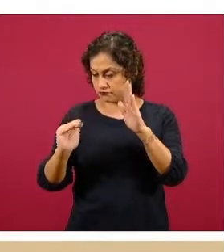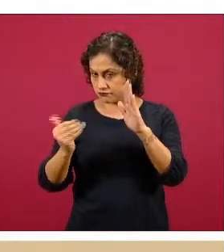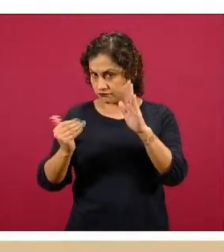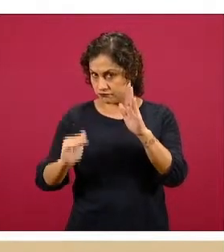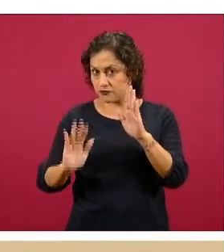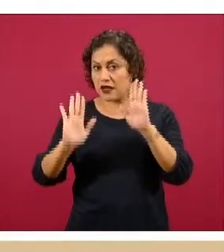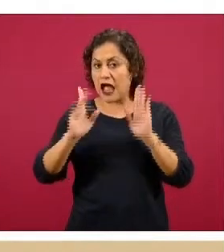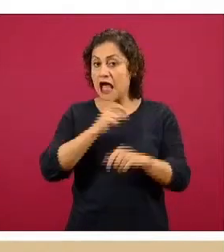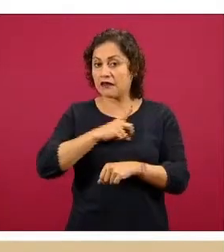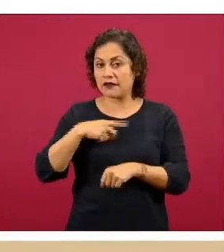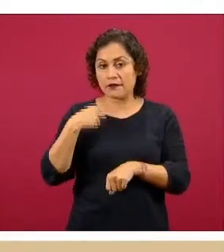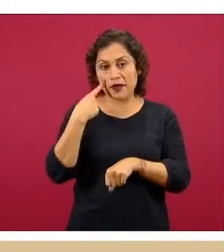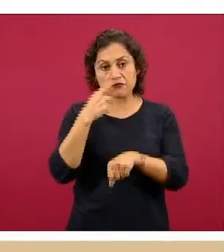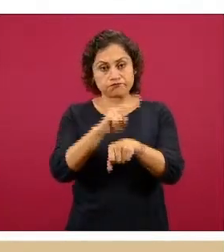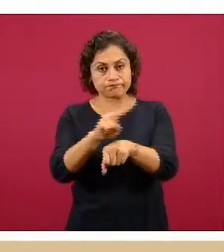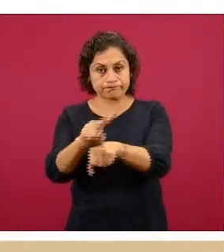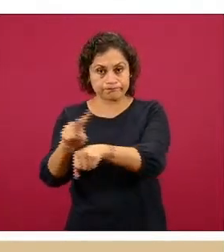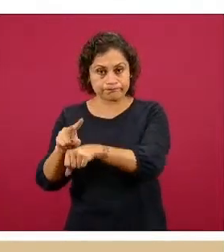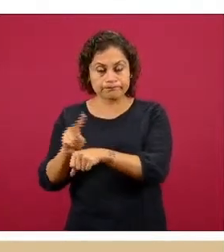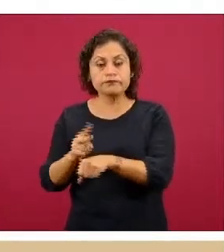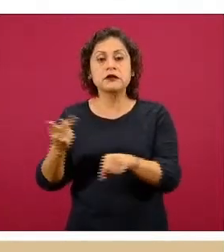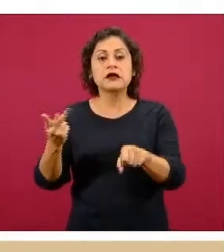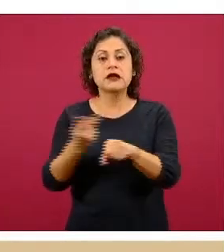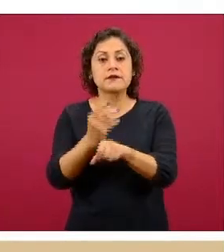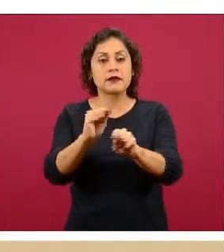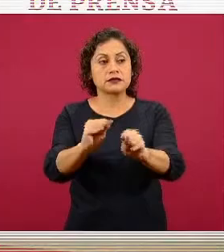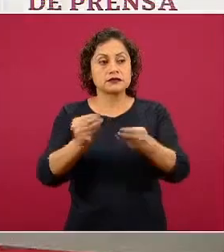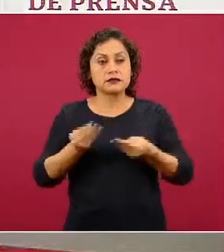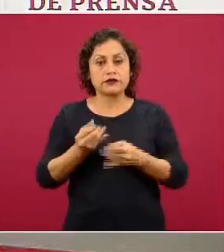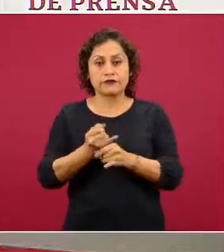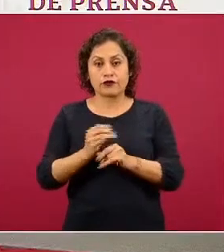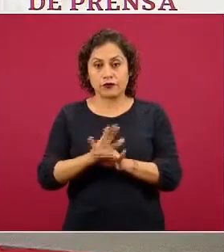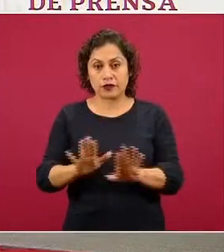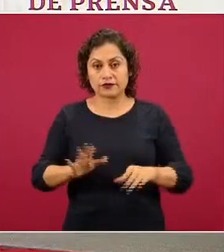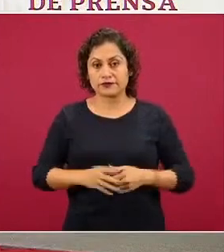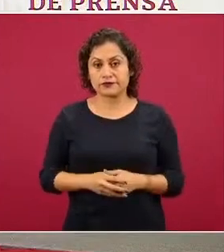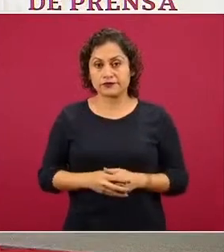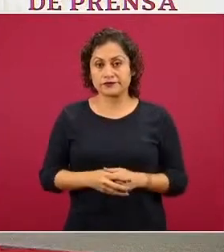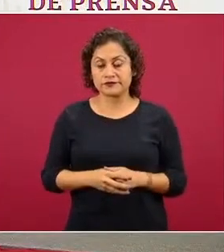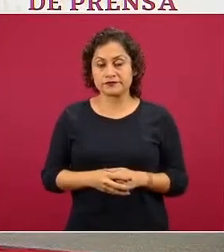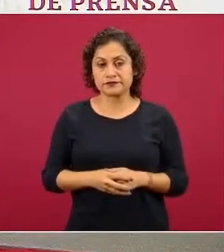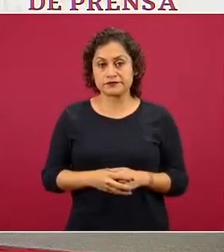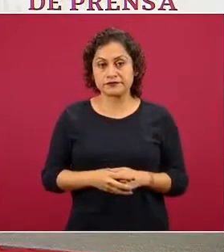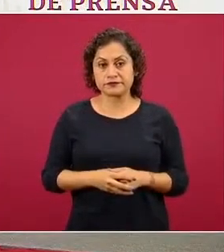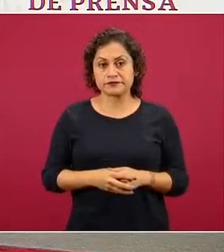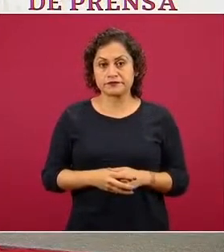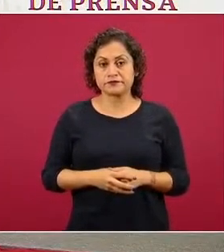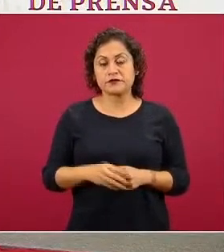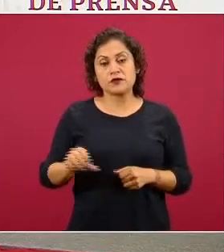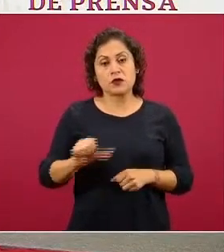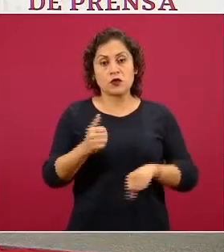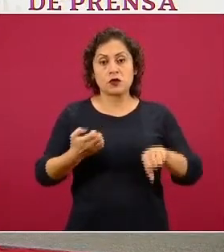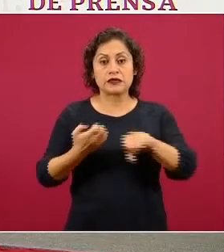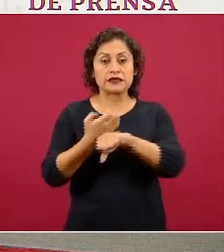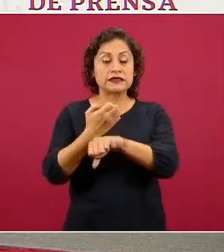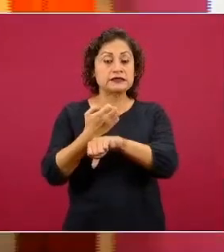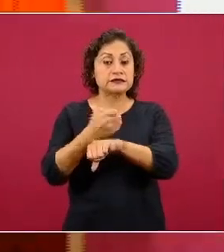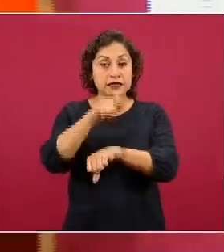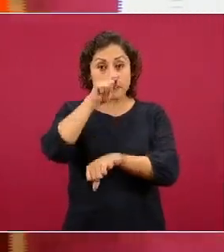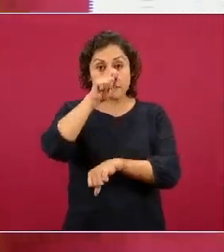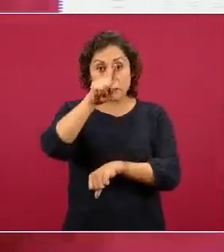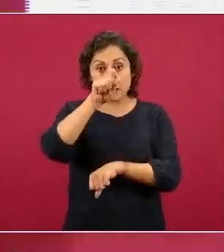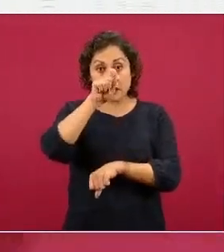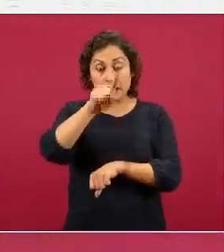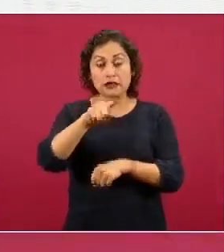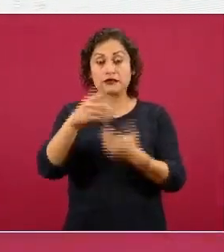estar observando de acuerdo a la información que tengamos más reciente. La siguiente. Estado de Jalisco tuvo